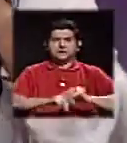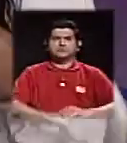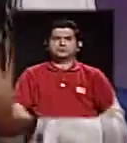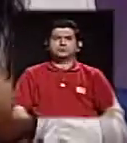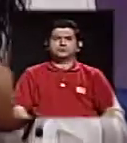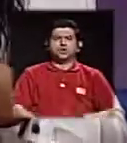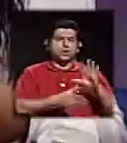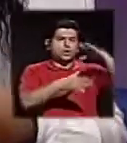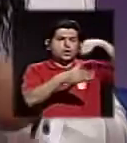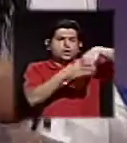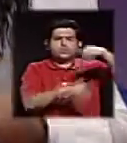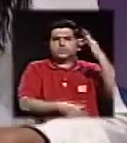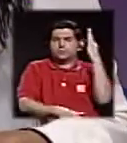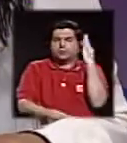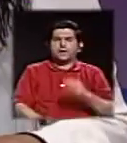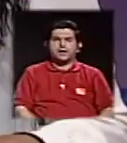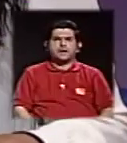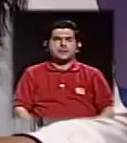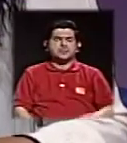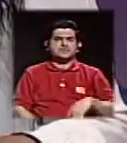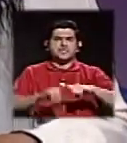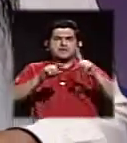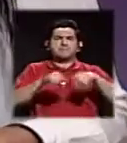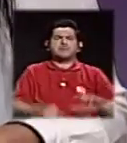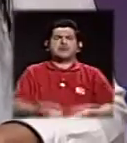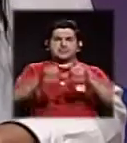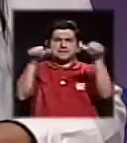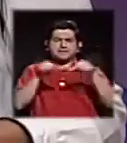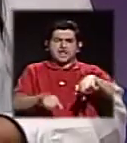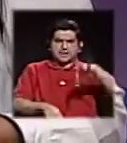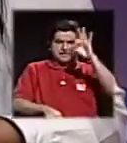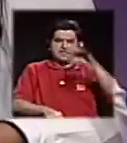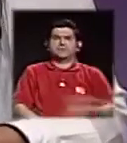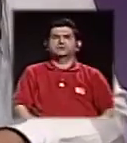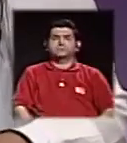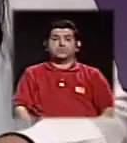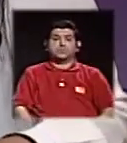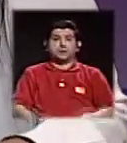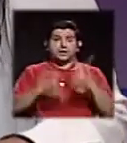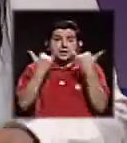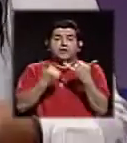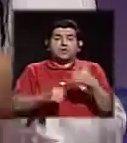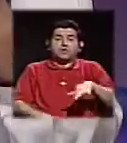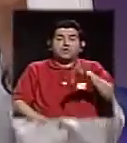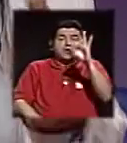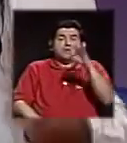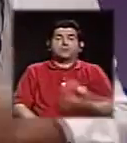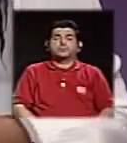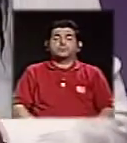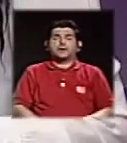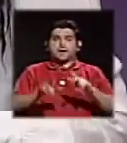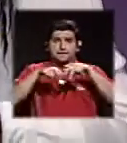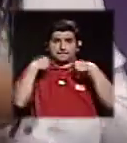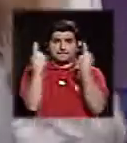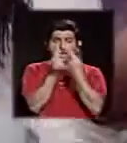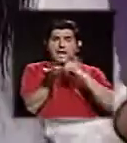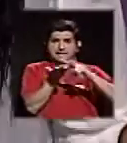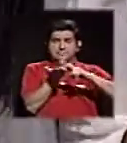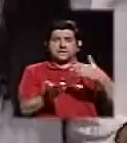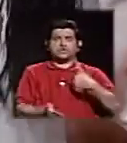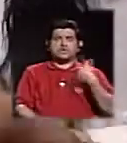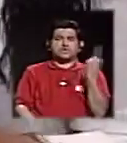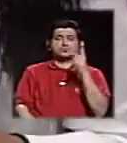incorporar a las mujeres en los puestos elegibles y bueno nos encontramos que este partido como liberación nacional